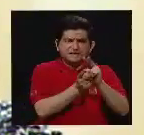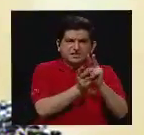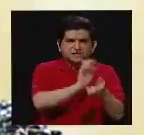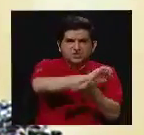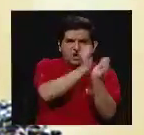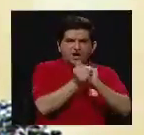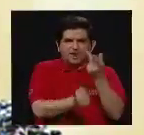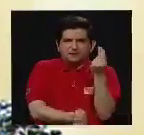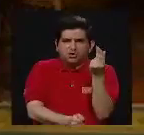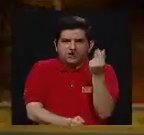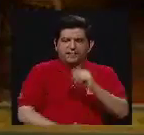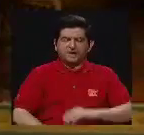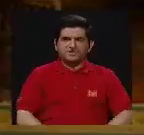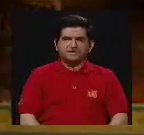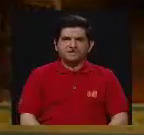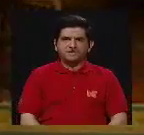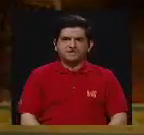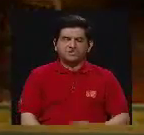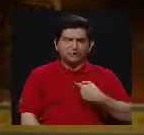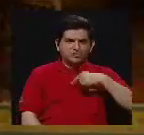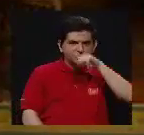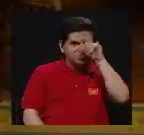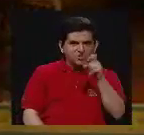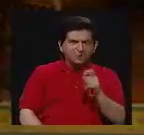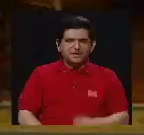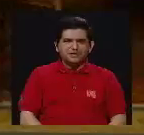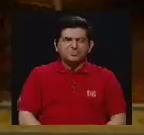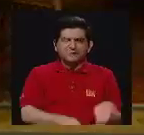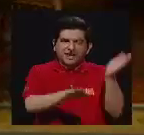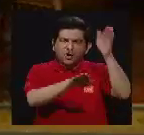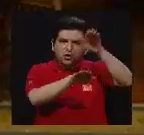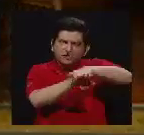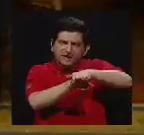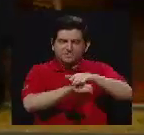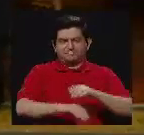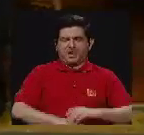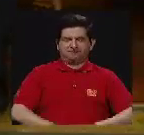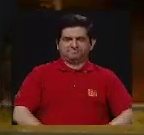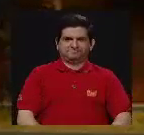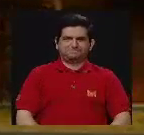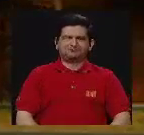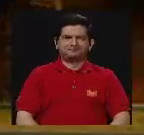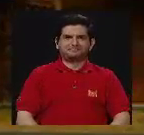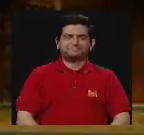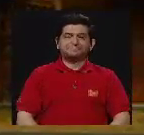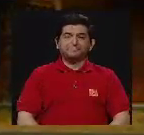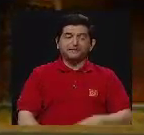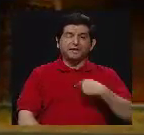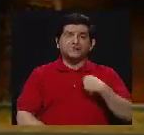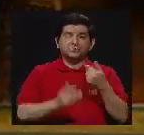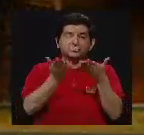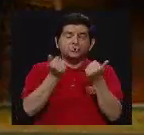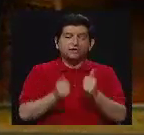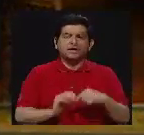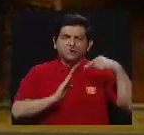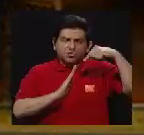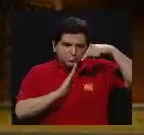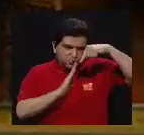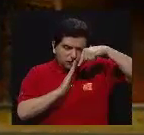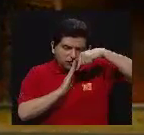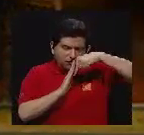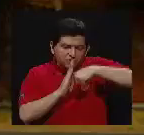dinero. Claro, es que te hice una pregunta un poco tramposa, porque fíjate que yo quiero que